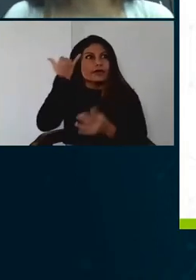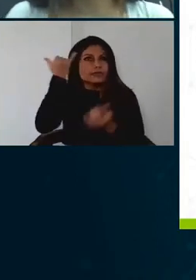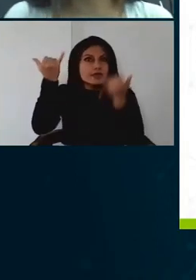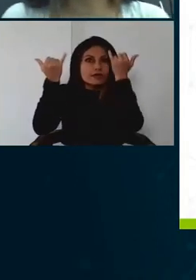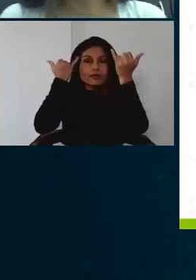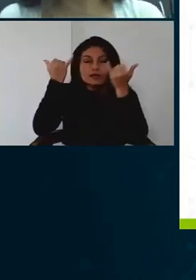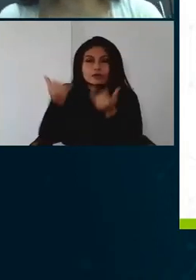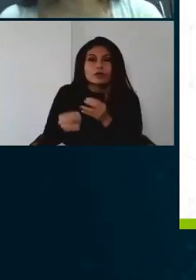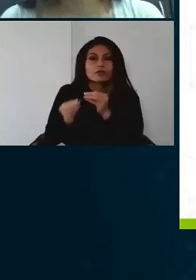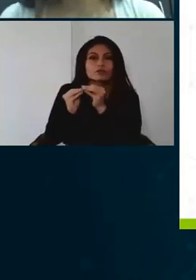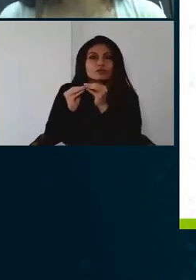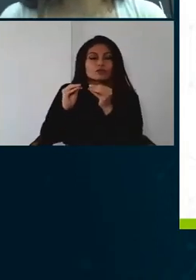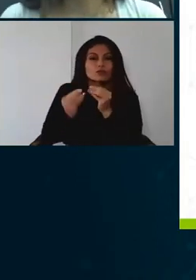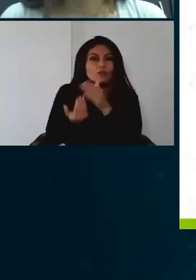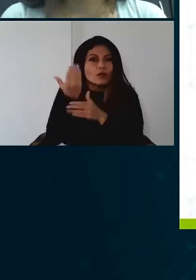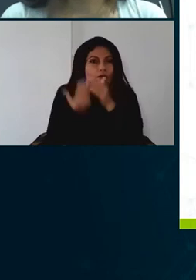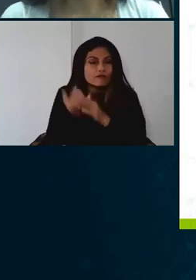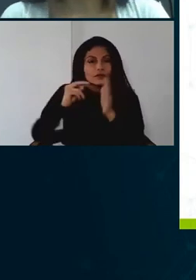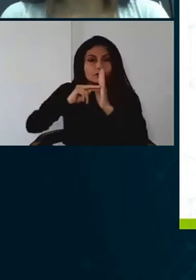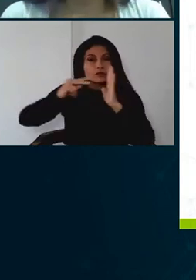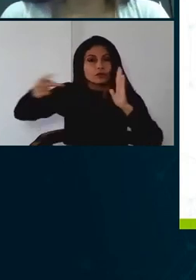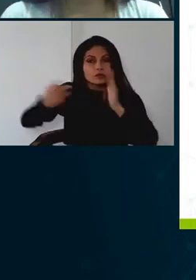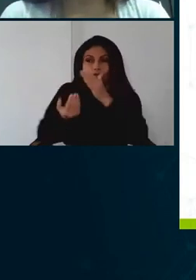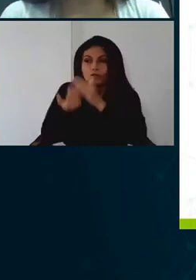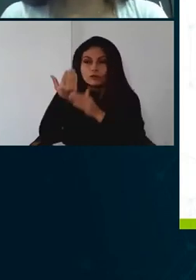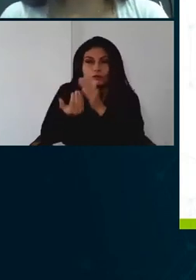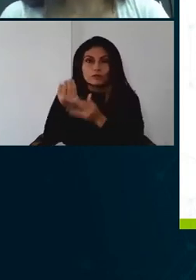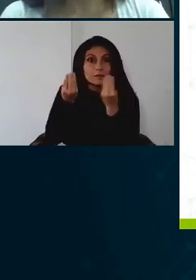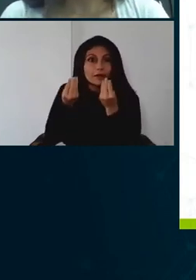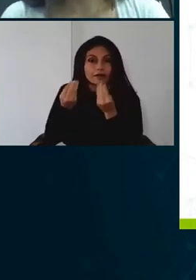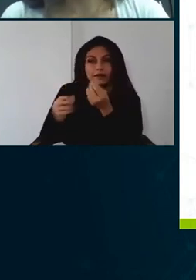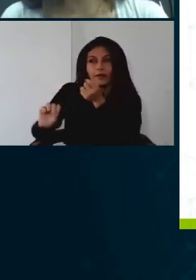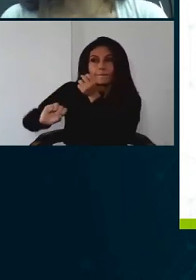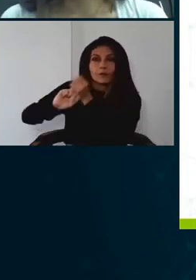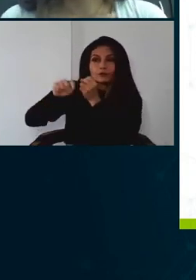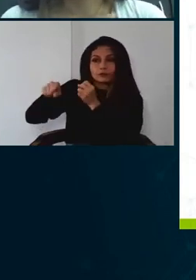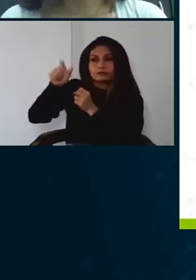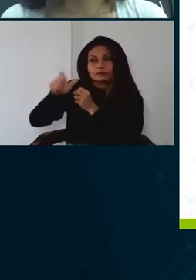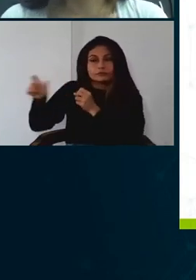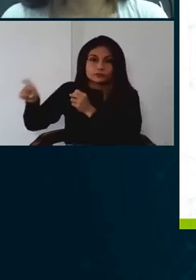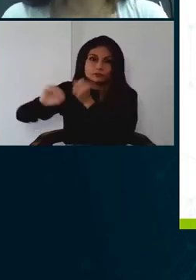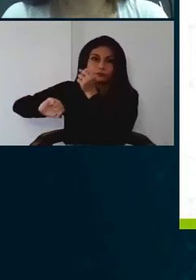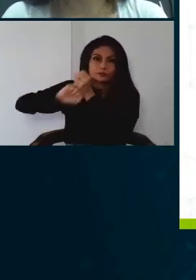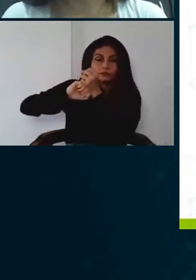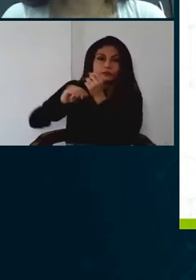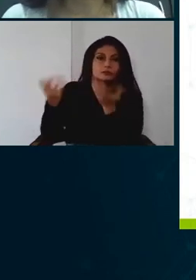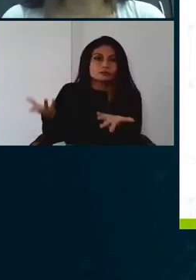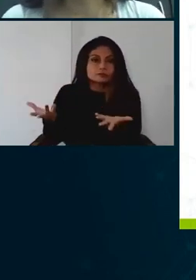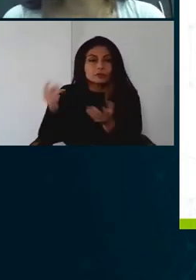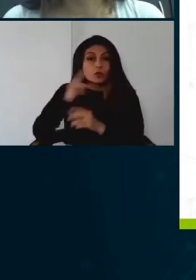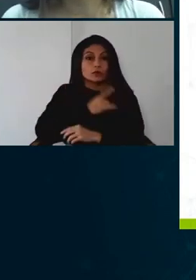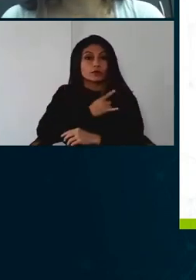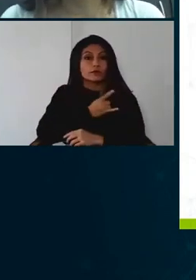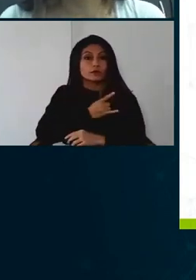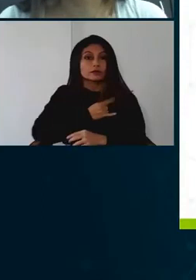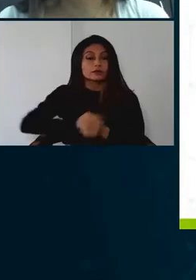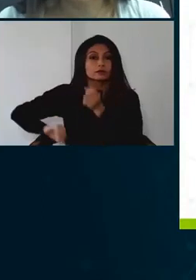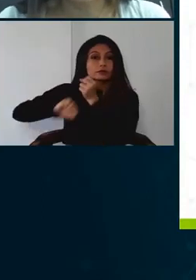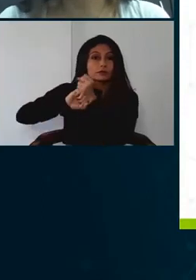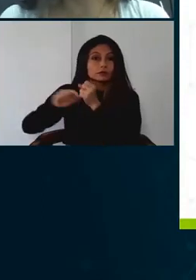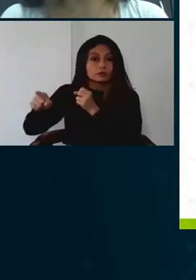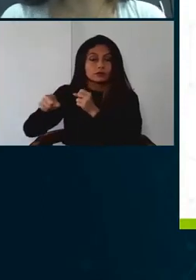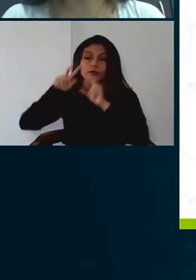nuevas tecnologías, todo con el apoyo pues tanto de la universidad, de nuestro semillero